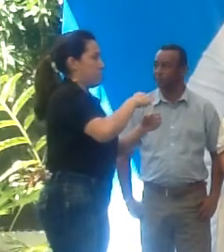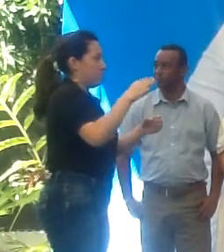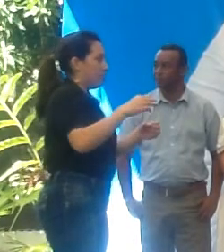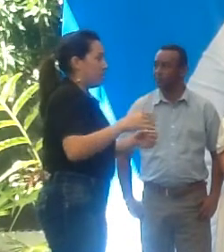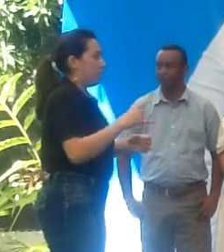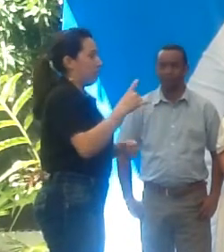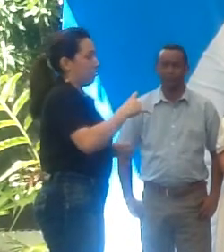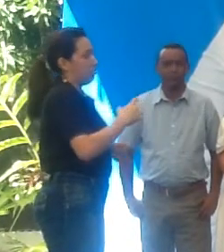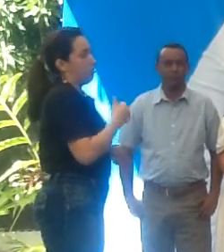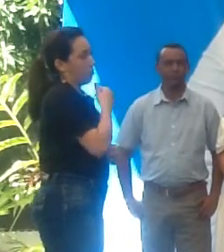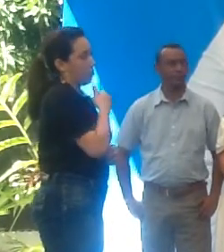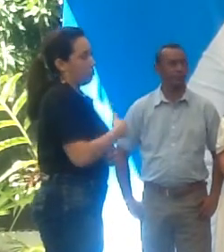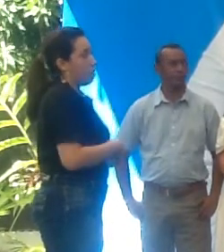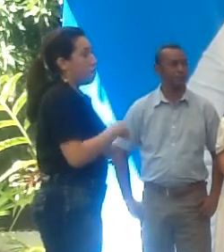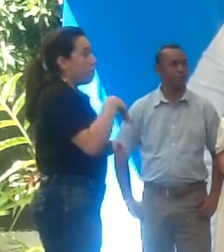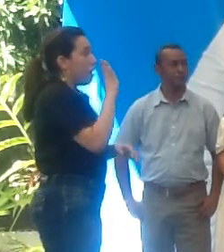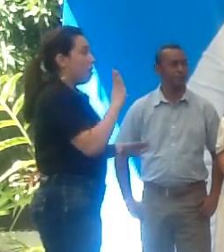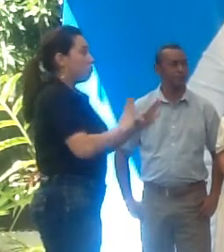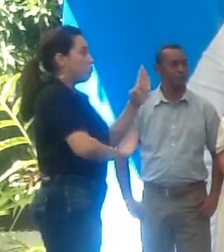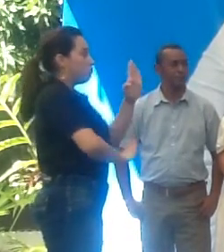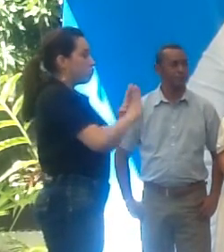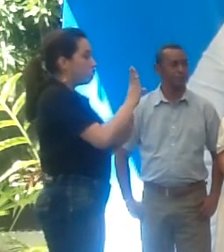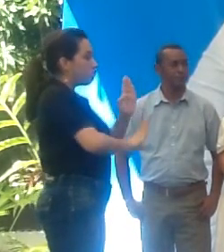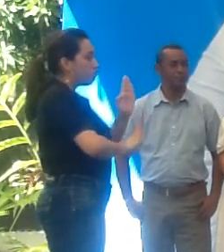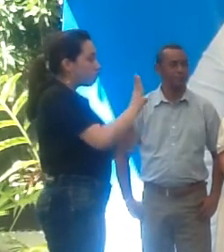demuestran avances